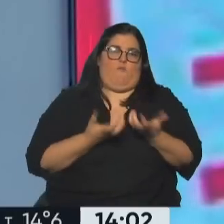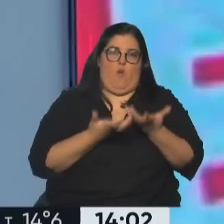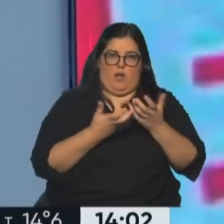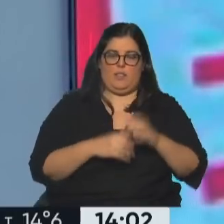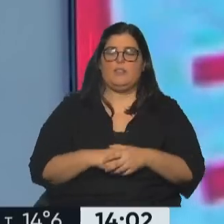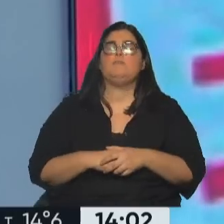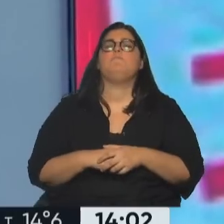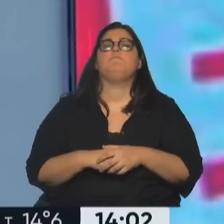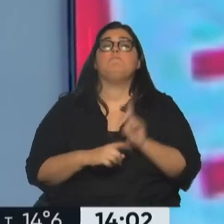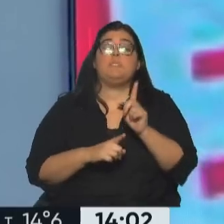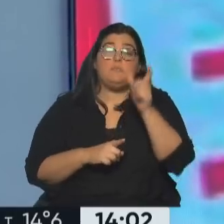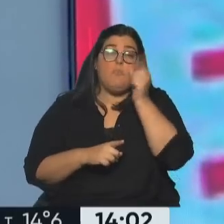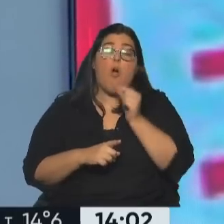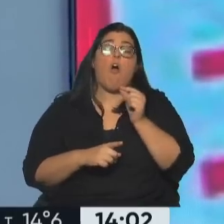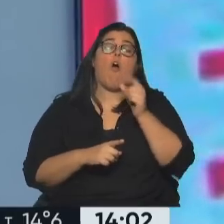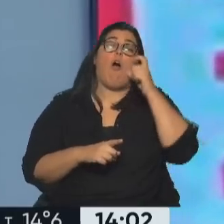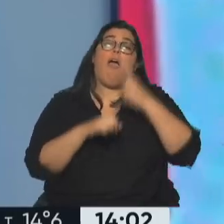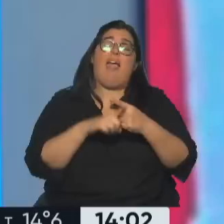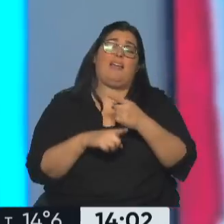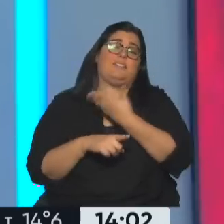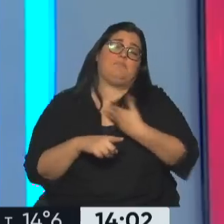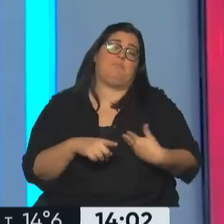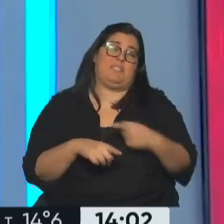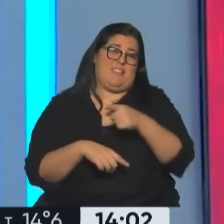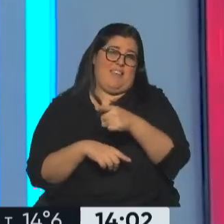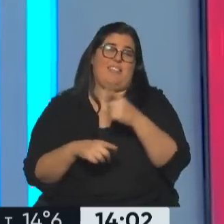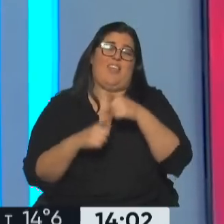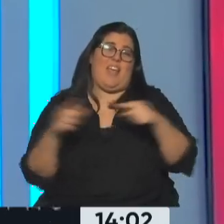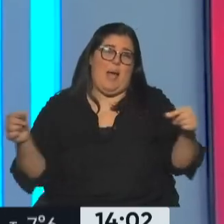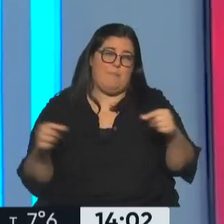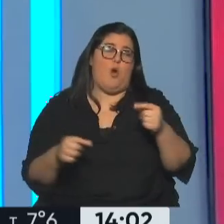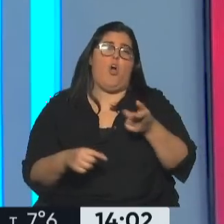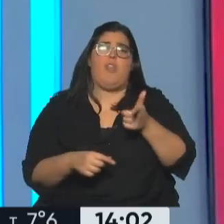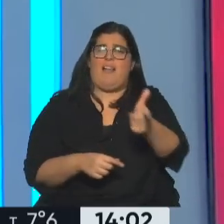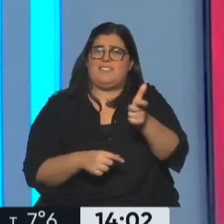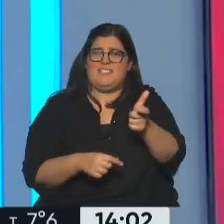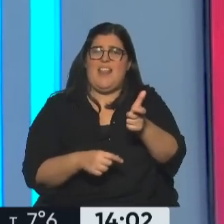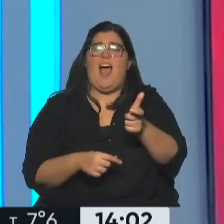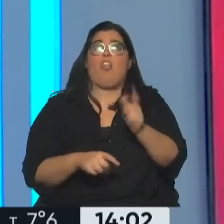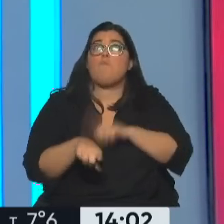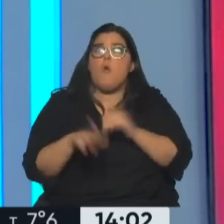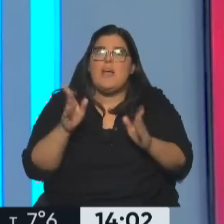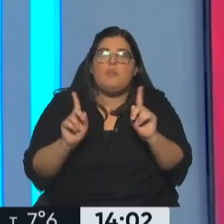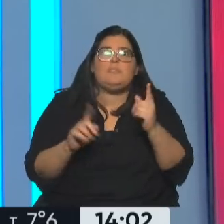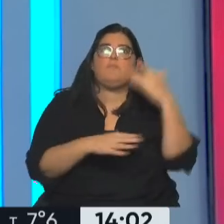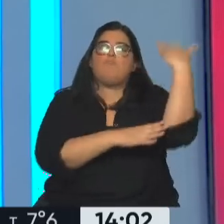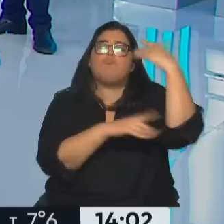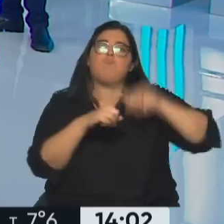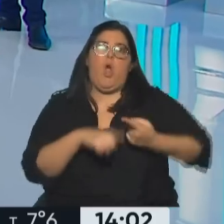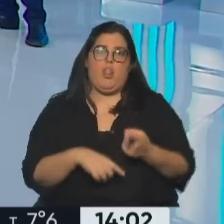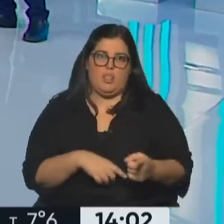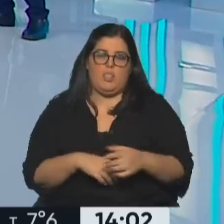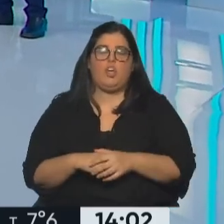Fue asesinado este ex primer ministro de Japón mientras estaba encabezando un acto político. Leticia, a ver, las